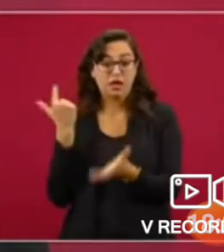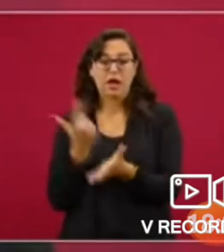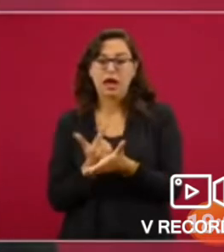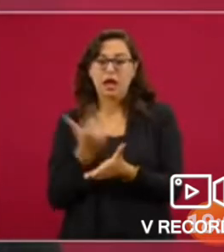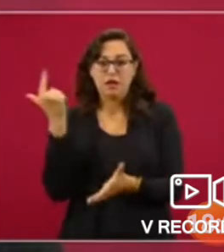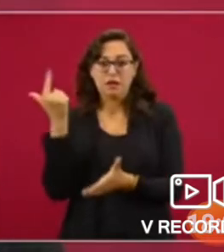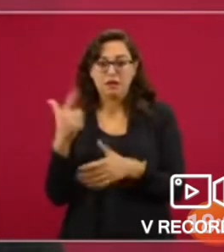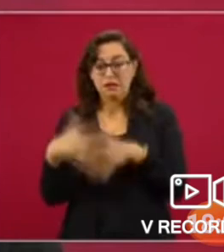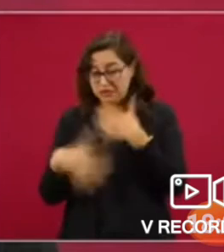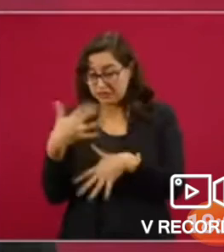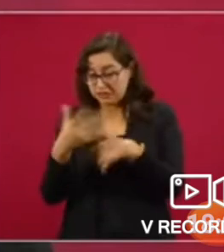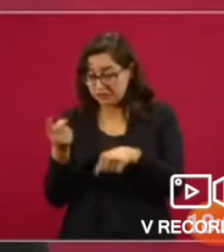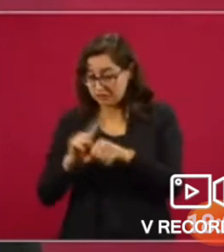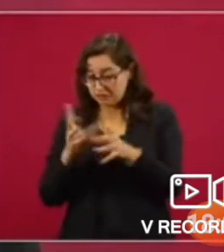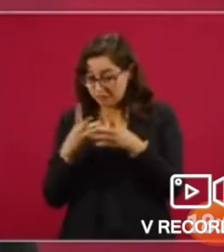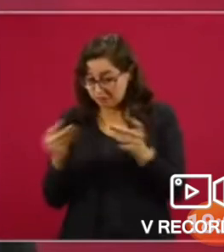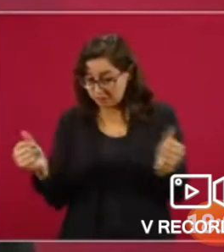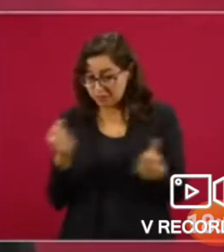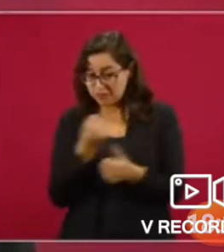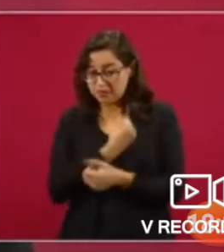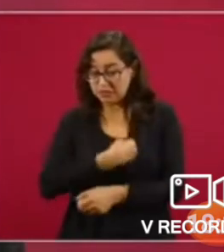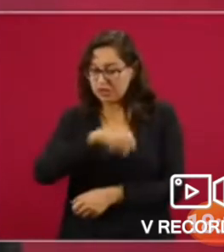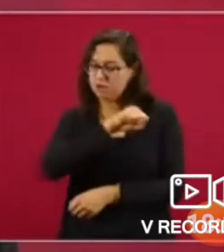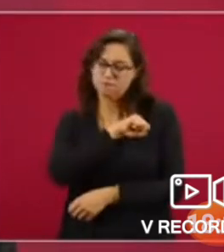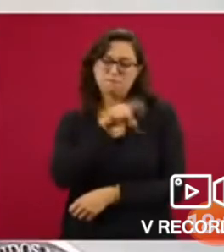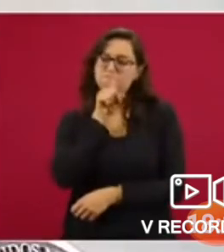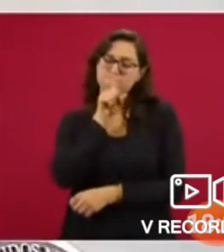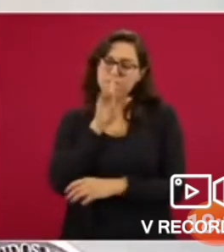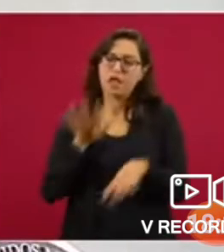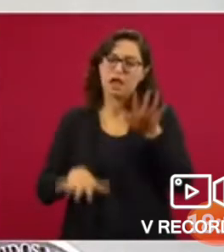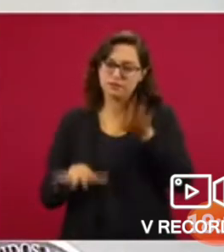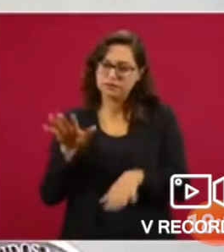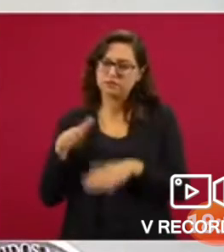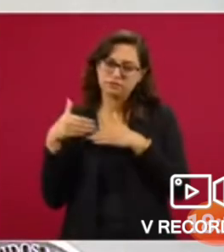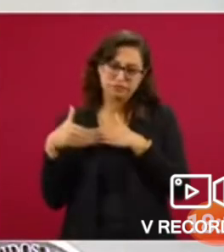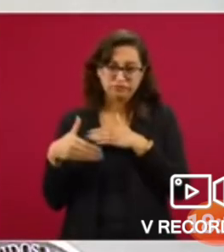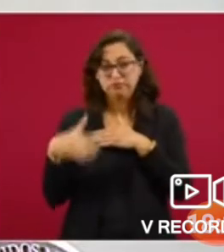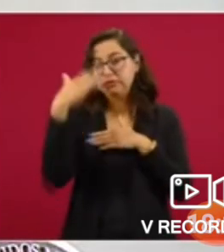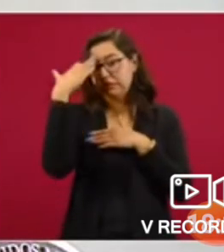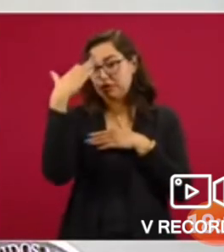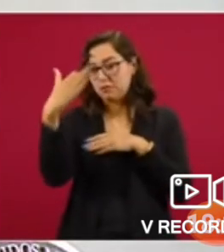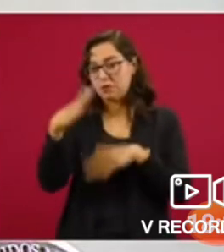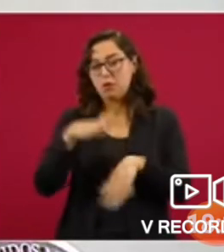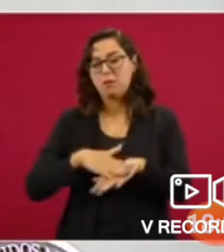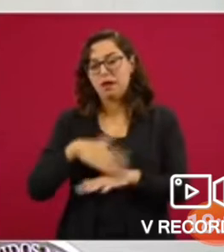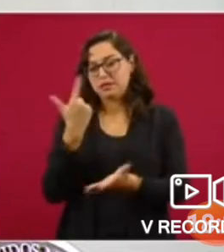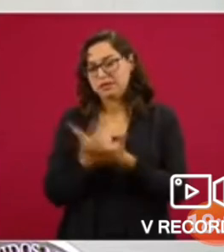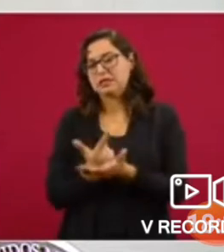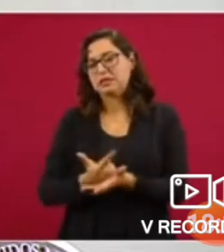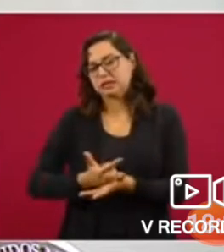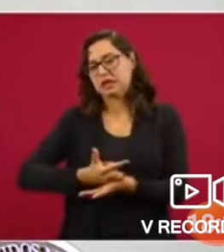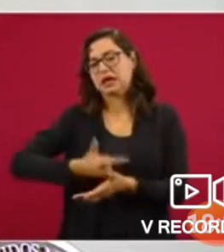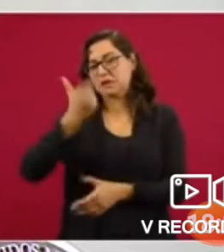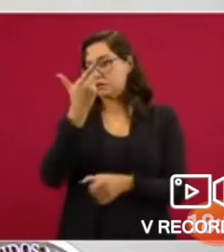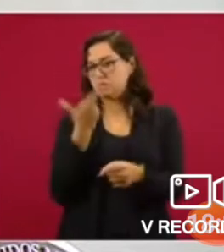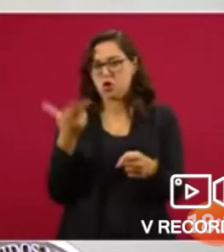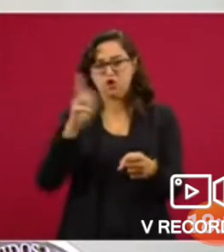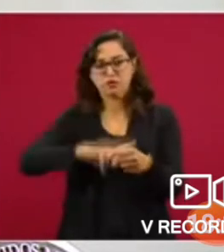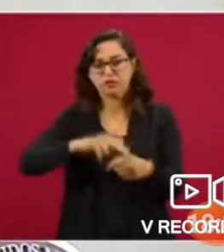prolongados y que pudieran estar todavía hospitalizadas, hay varios que están hospitalizados, a pesar de que su inicio